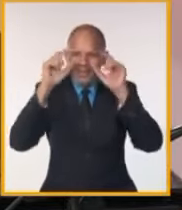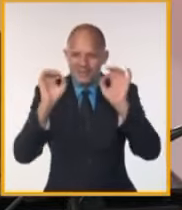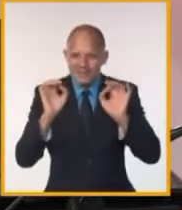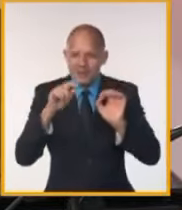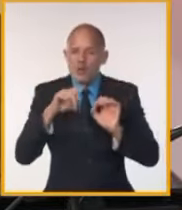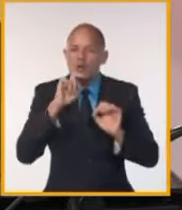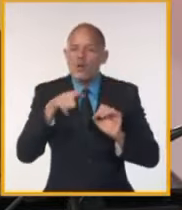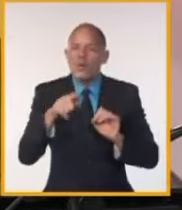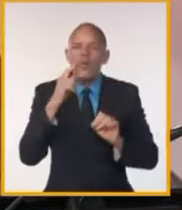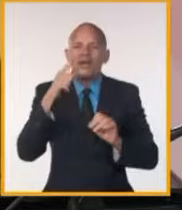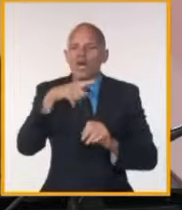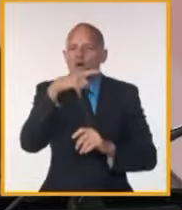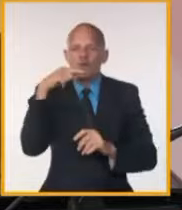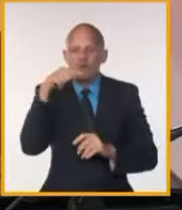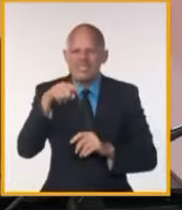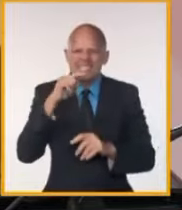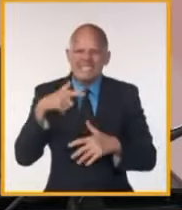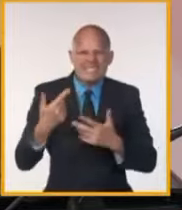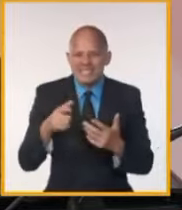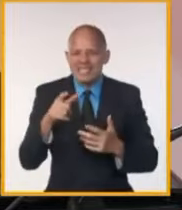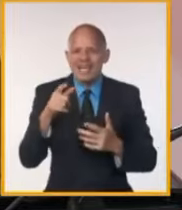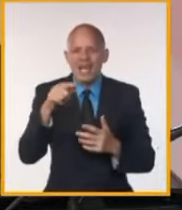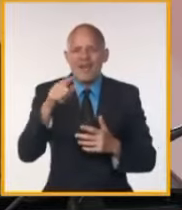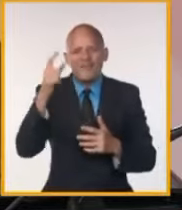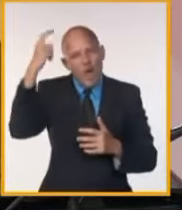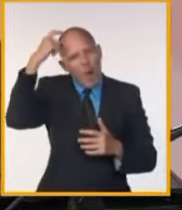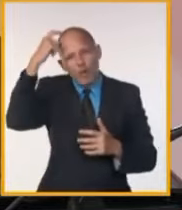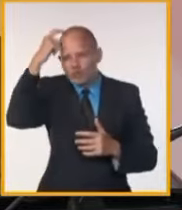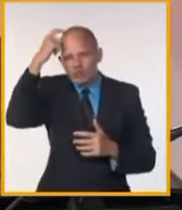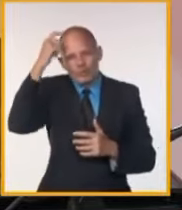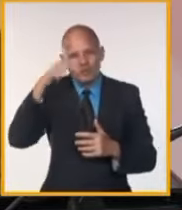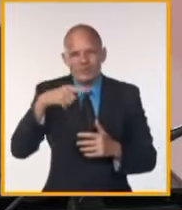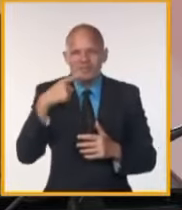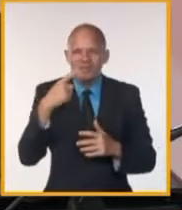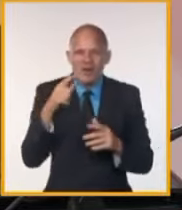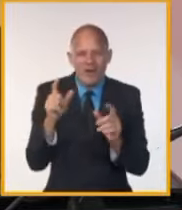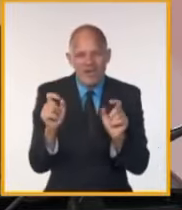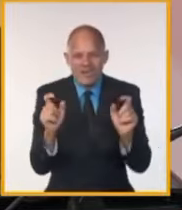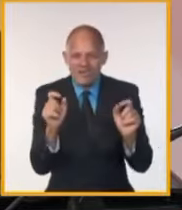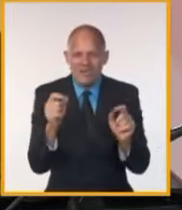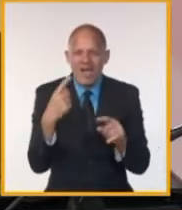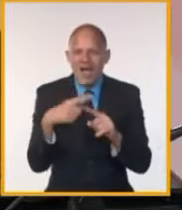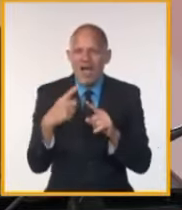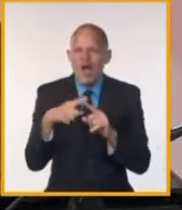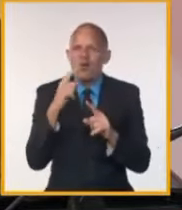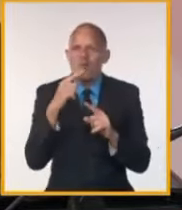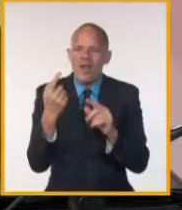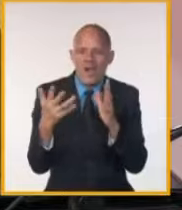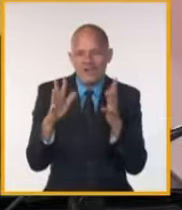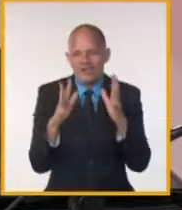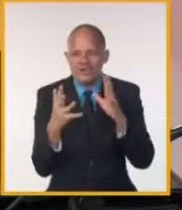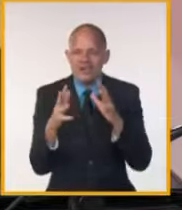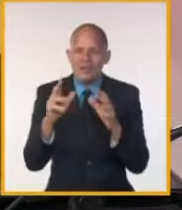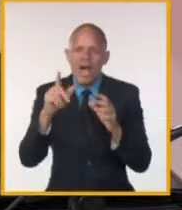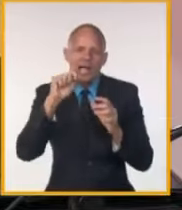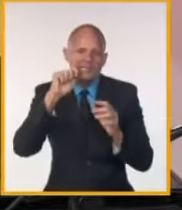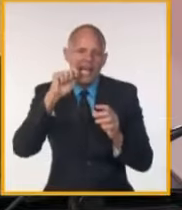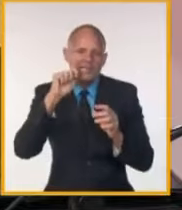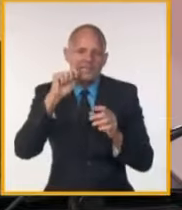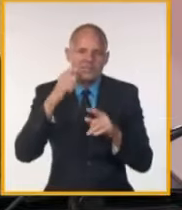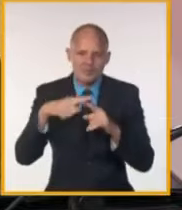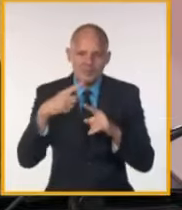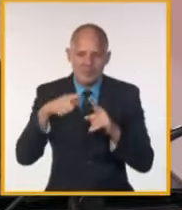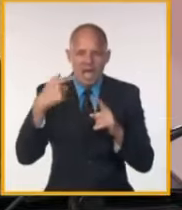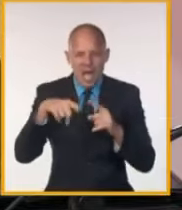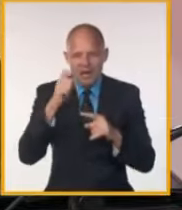katiuska que se entretiene jugando con un juguete de mano mientras come su tradicional bambú con estas